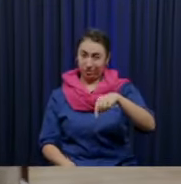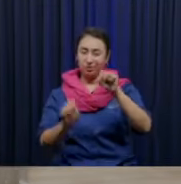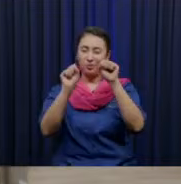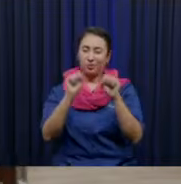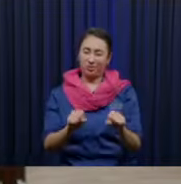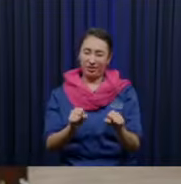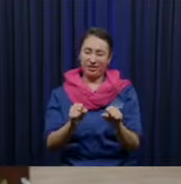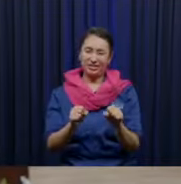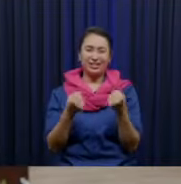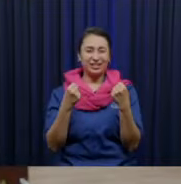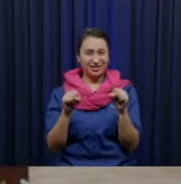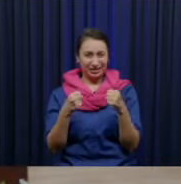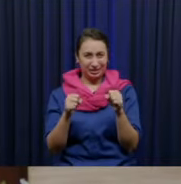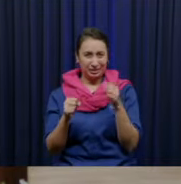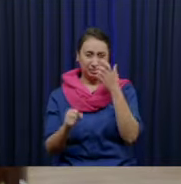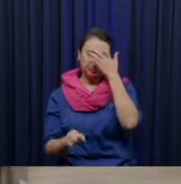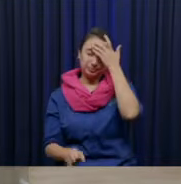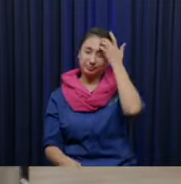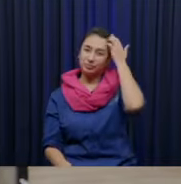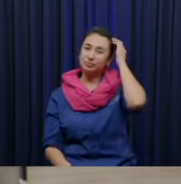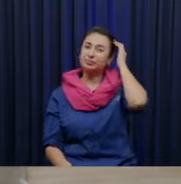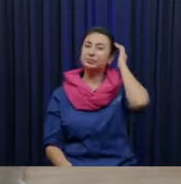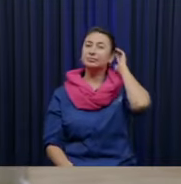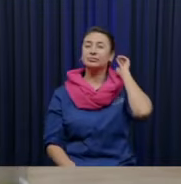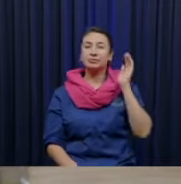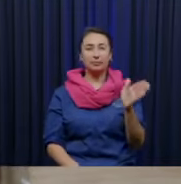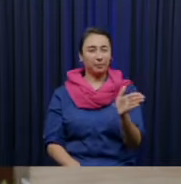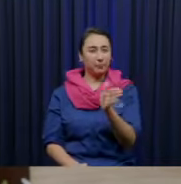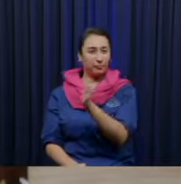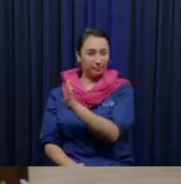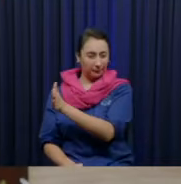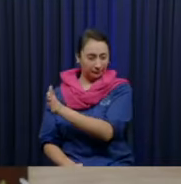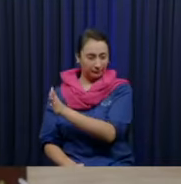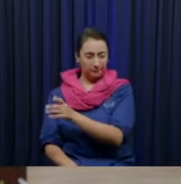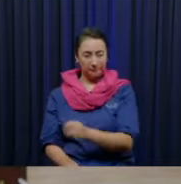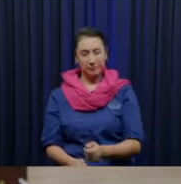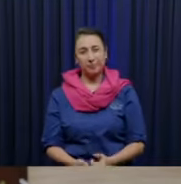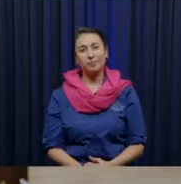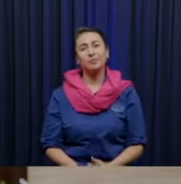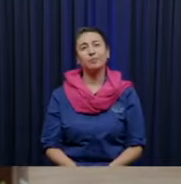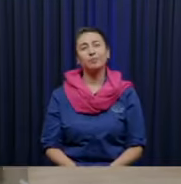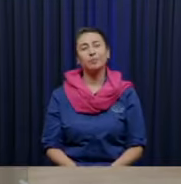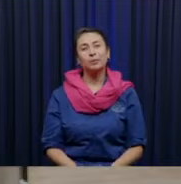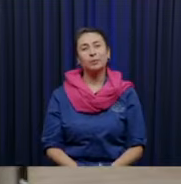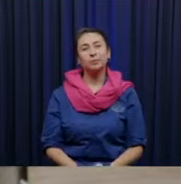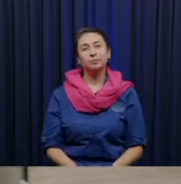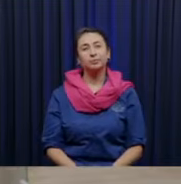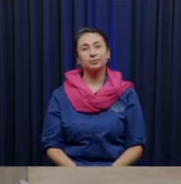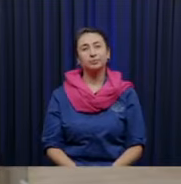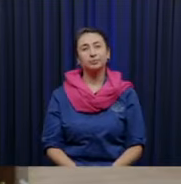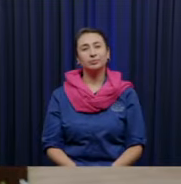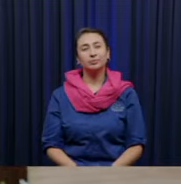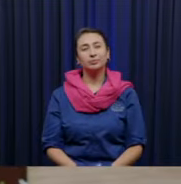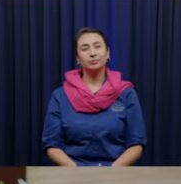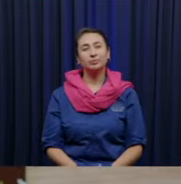Fueron marcados antes de la fundación del mundo para este tiempo.